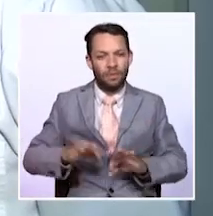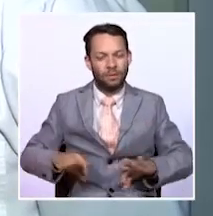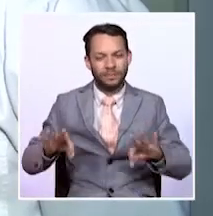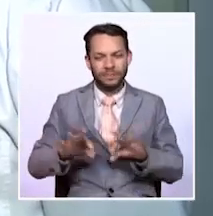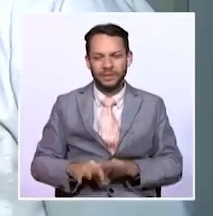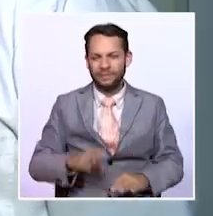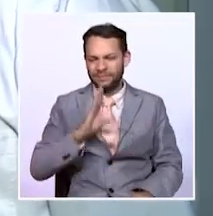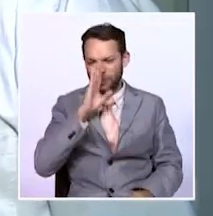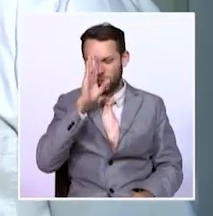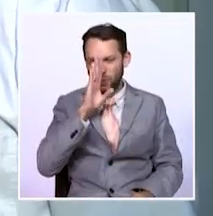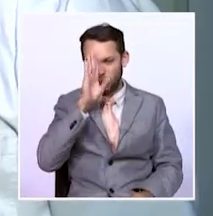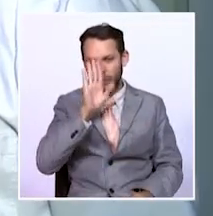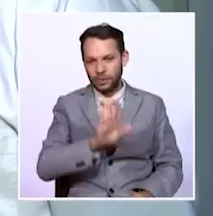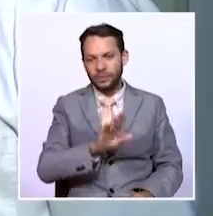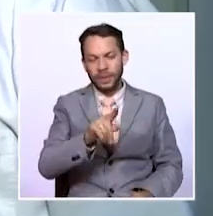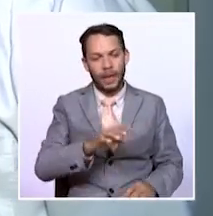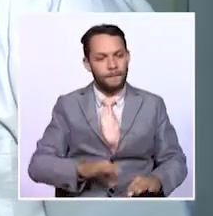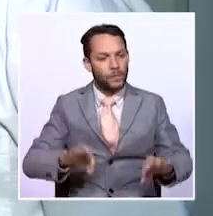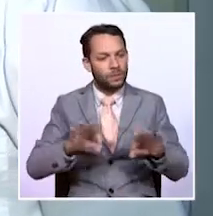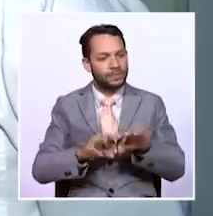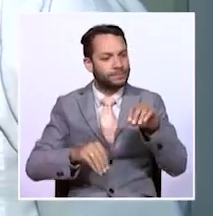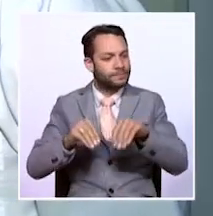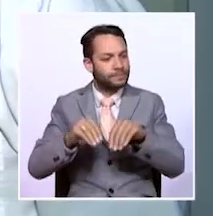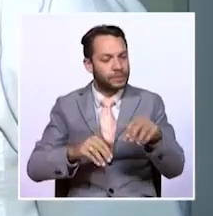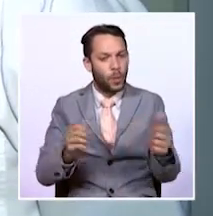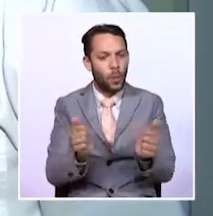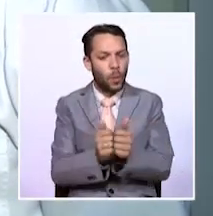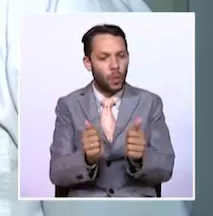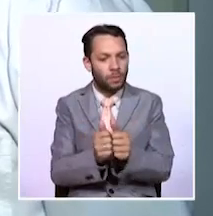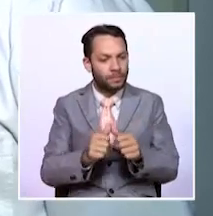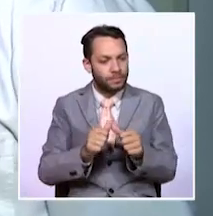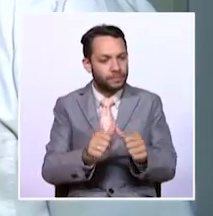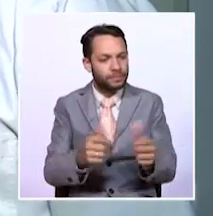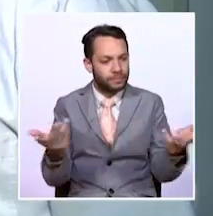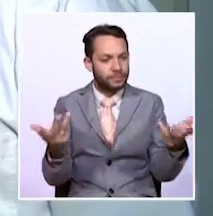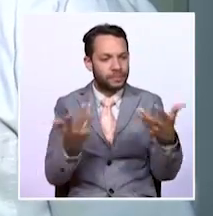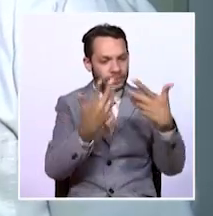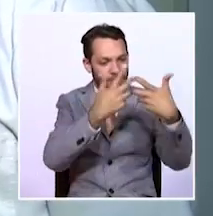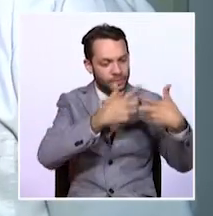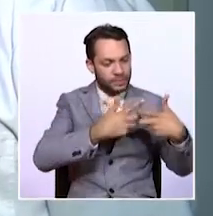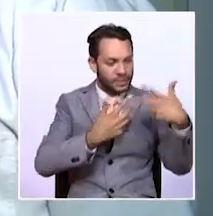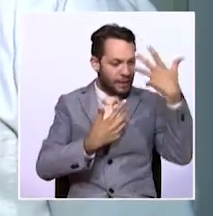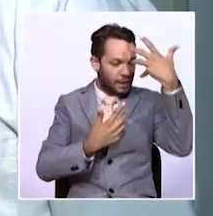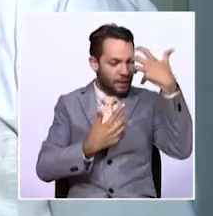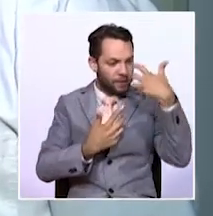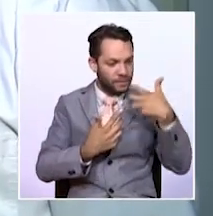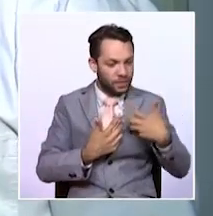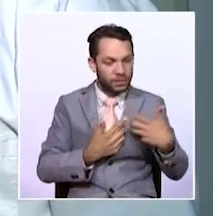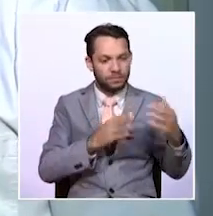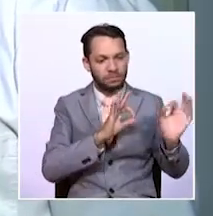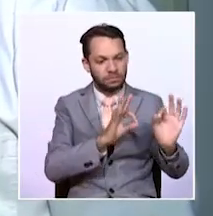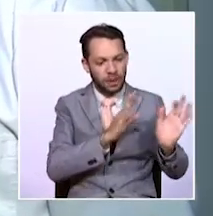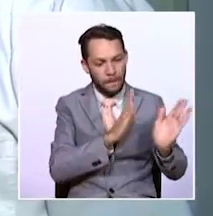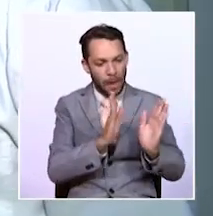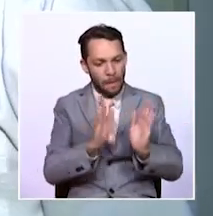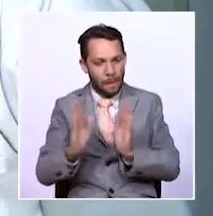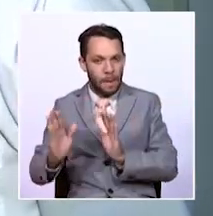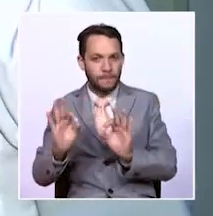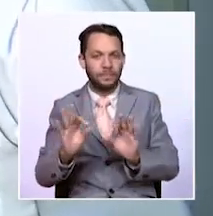muy común. Entonces ahí toca entrar a trabajar en equipo, el equipo diagnóstico, la formulación adecuada y el proceso